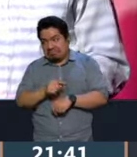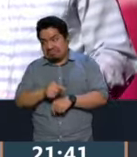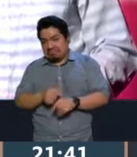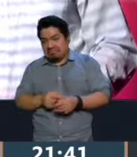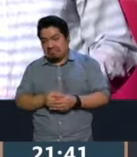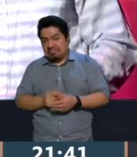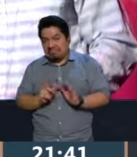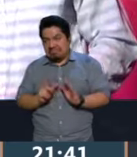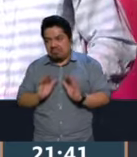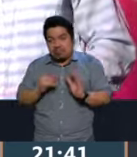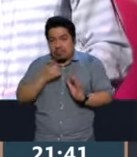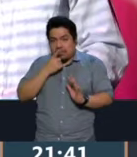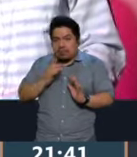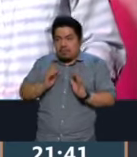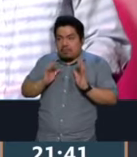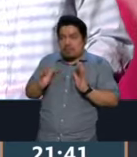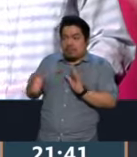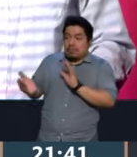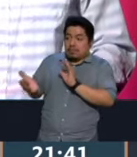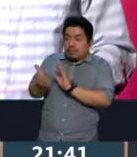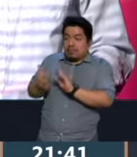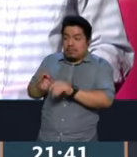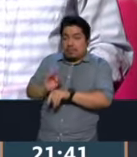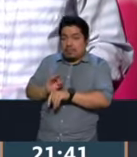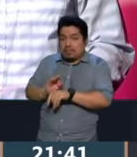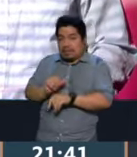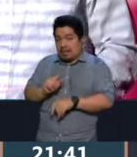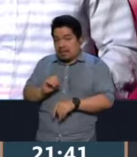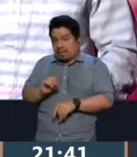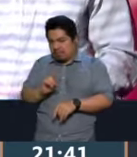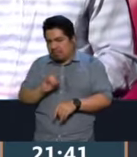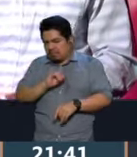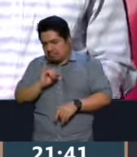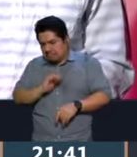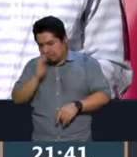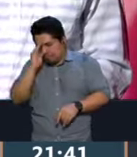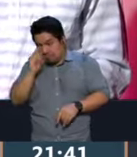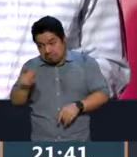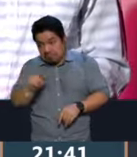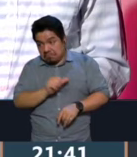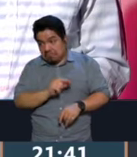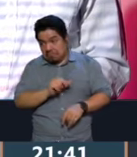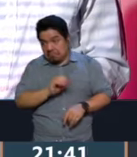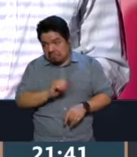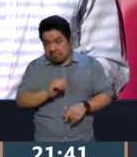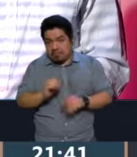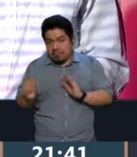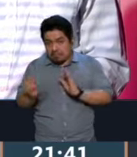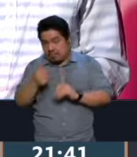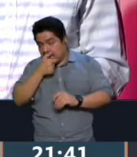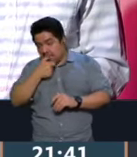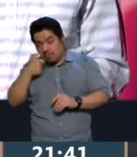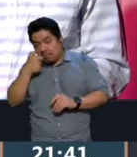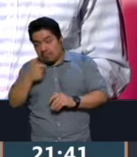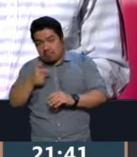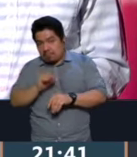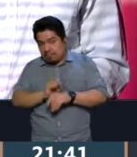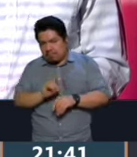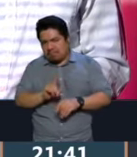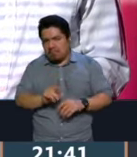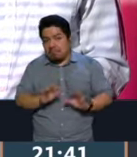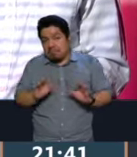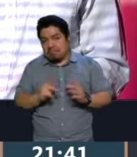sea, que Alito pusiera contra la pared a Maynes. Y no defendí a Alito. Simplemente dije, jamás imaginé ver que Alito pusiera contra la pared a Maynes. Bueno, no estoy defendiendo a Alito. Ir en un